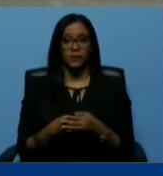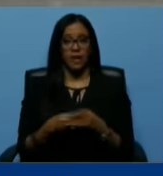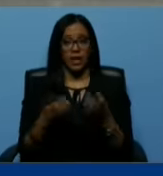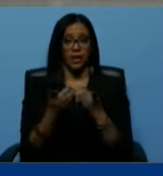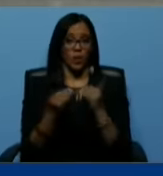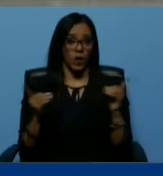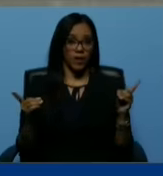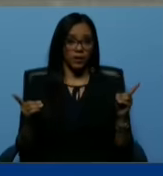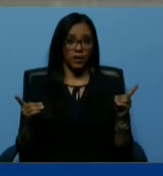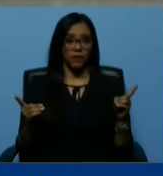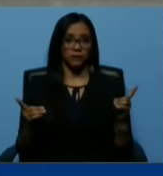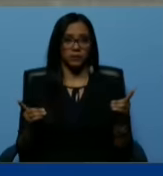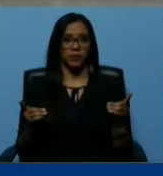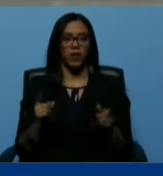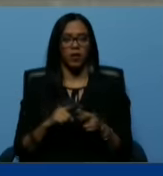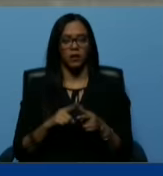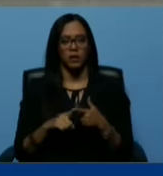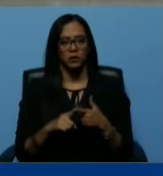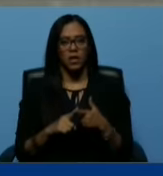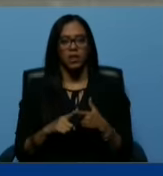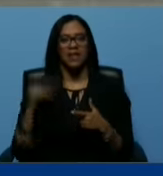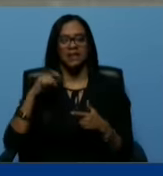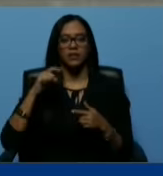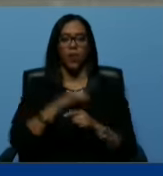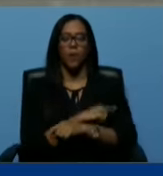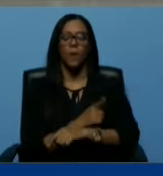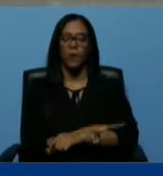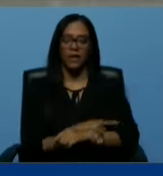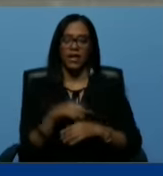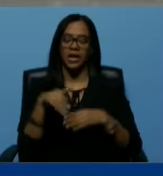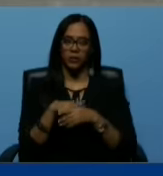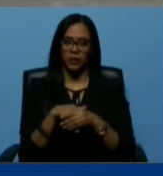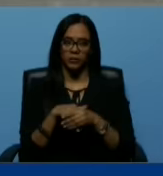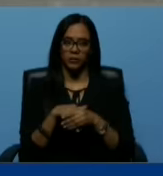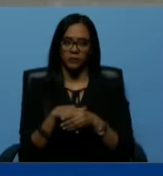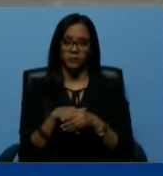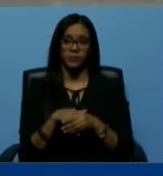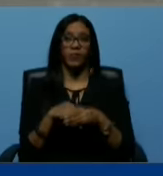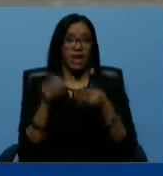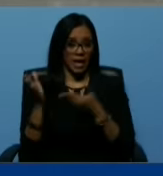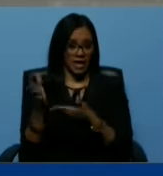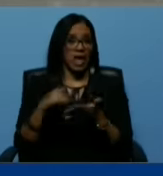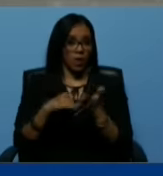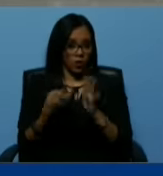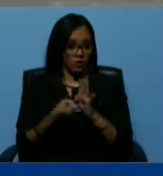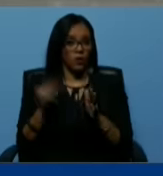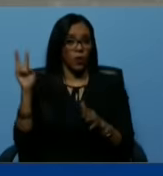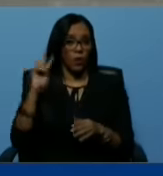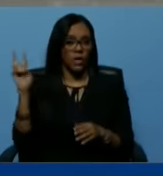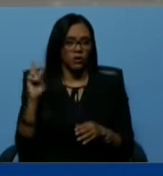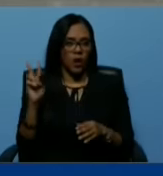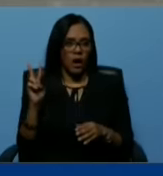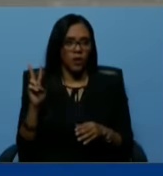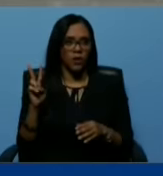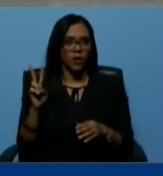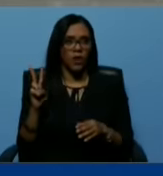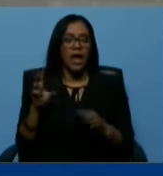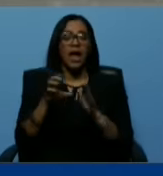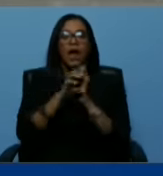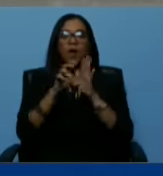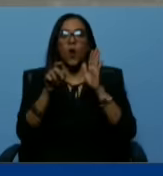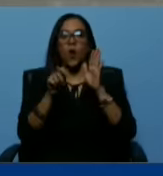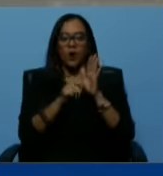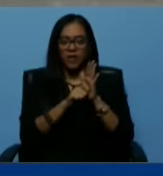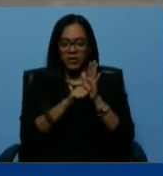democrática, entonces amerita un poder electoral. Ese es el concepto venezolano, el